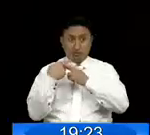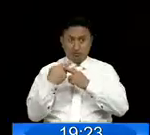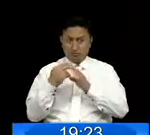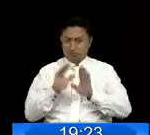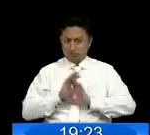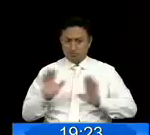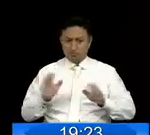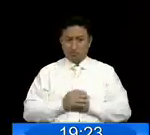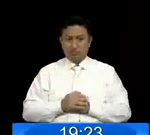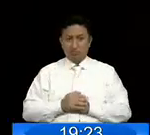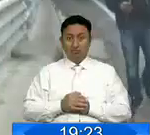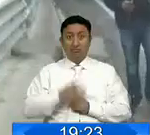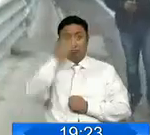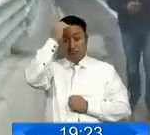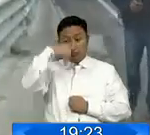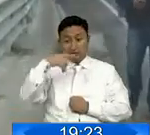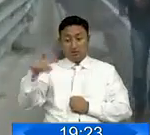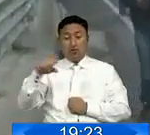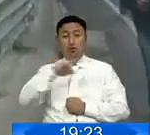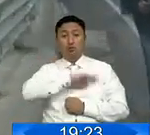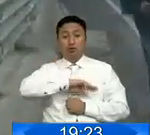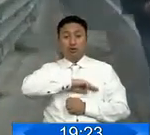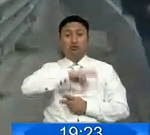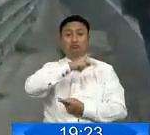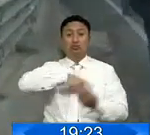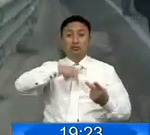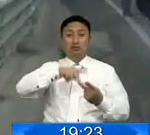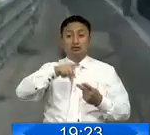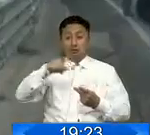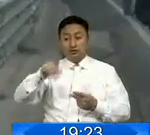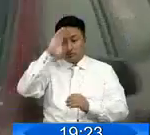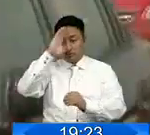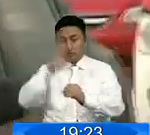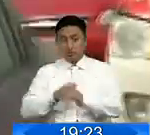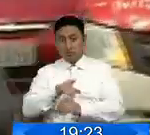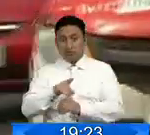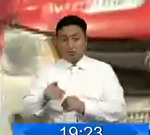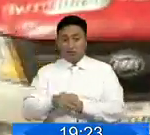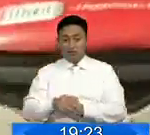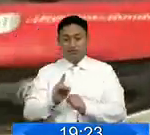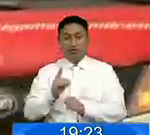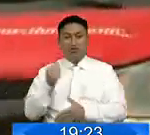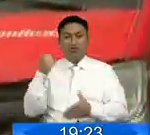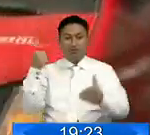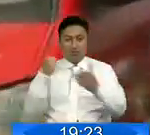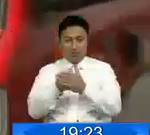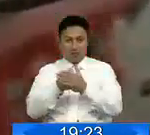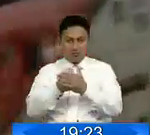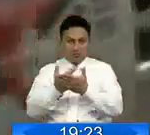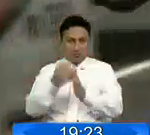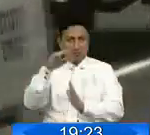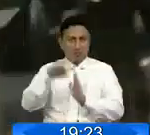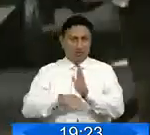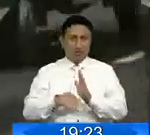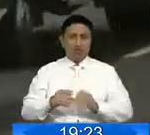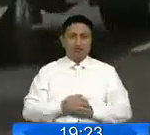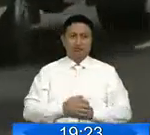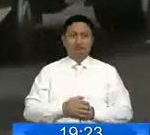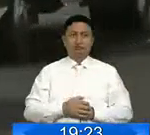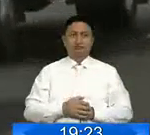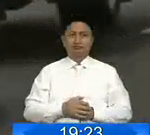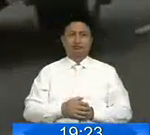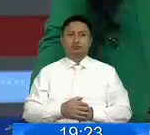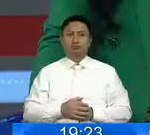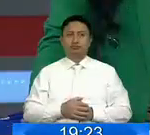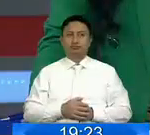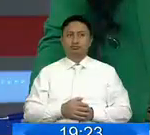los gobiernos descentralizados tiene el objetivo de reducir los accidentes de tránsito. En Quito informó Andrea